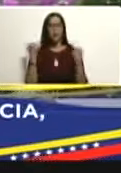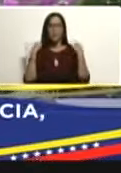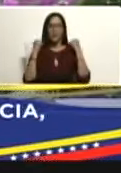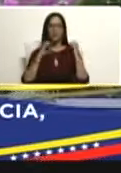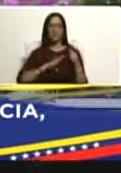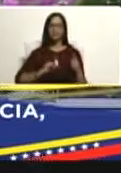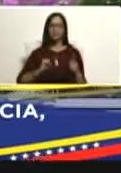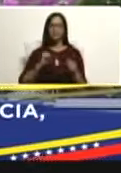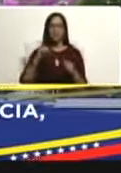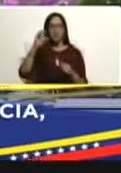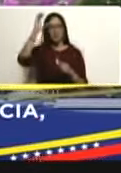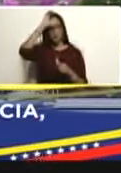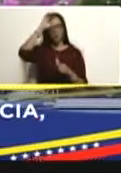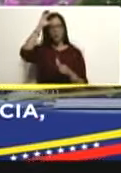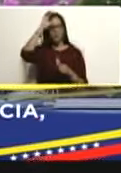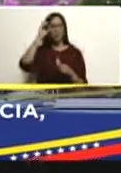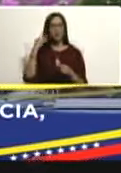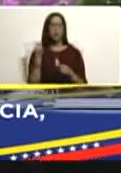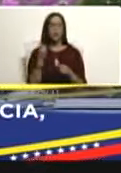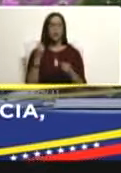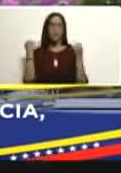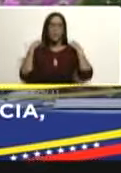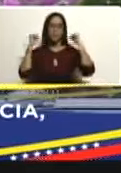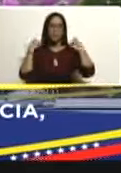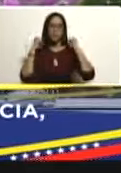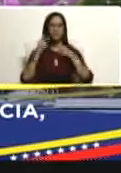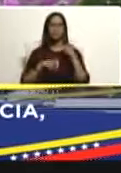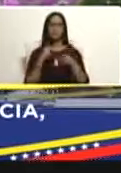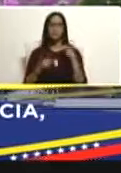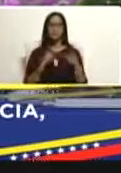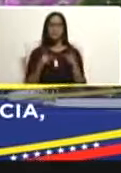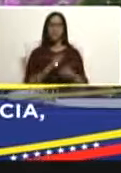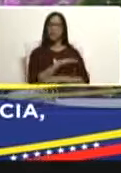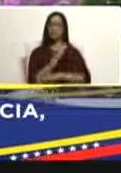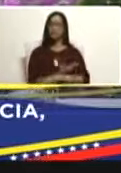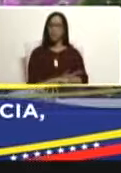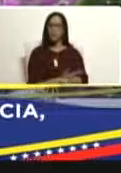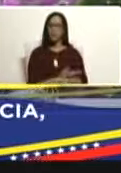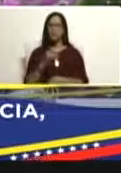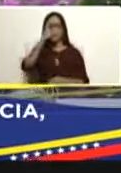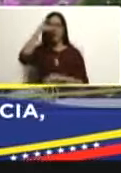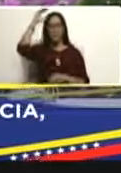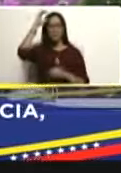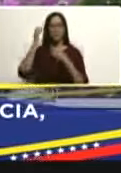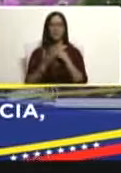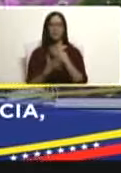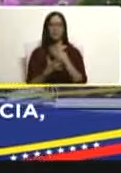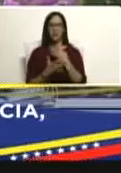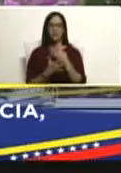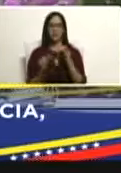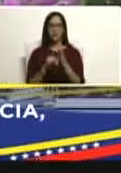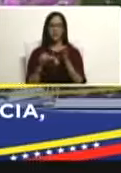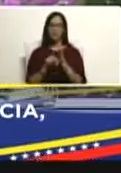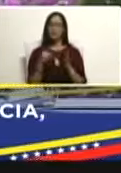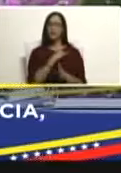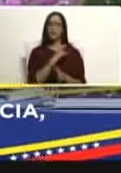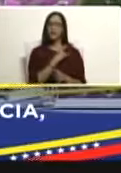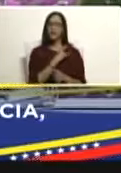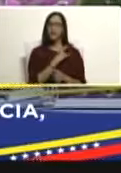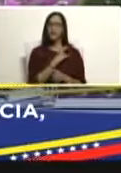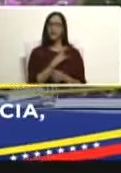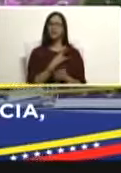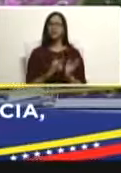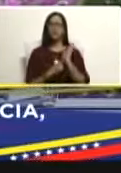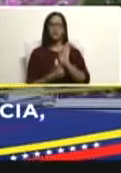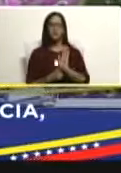del conocimiento, como un ejercicio de la producción, del fortalecimiento de las capacidades técnicas, en donde las universidades son